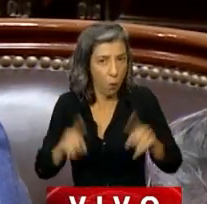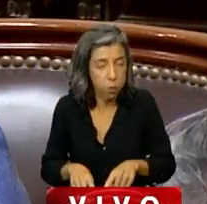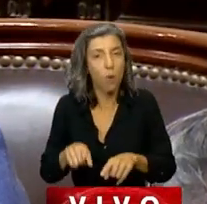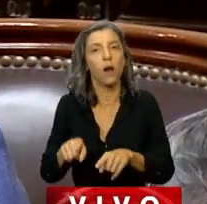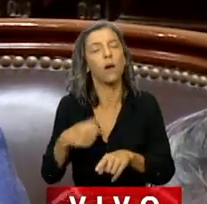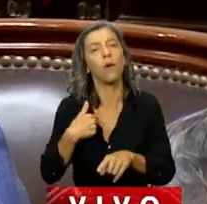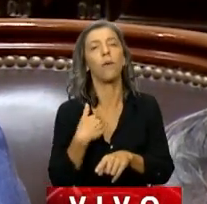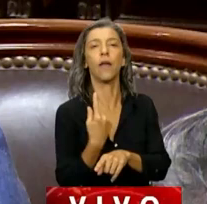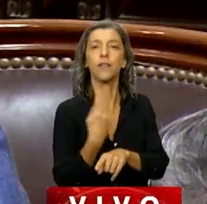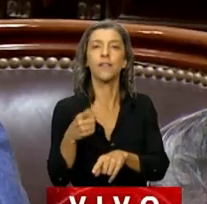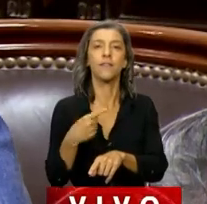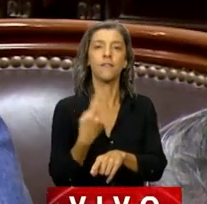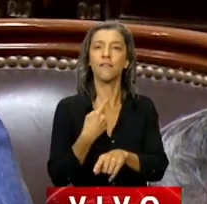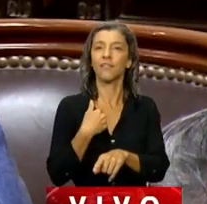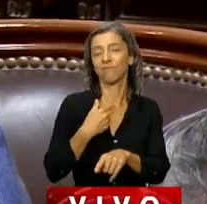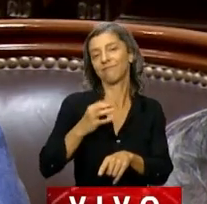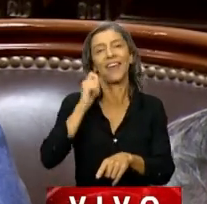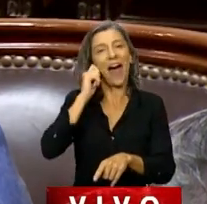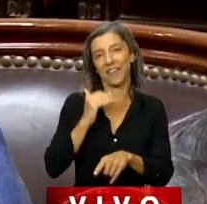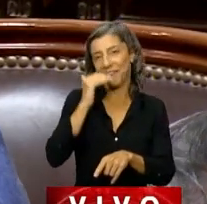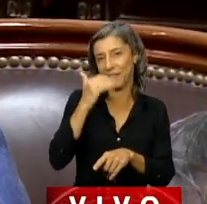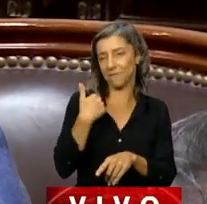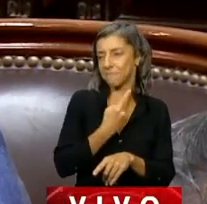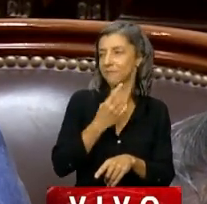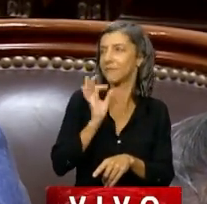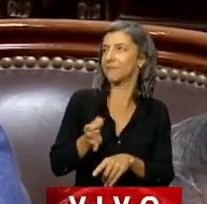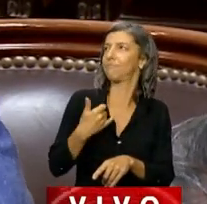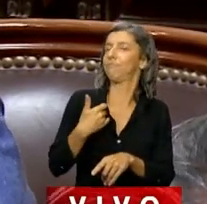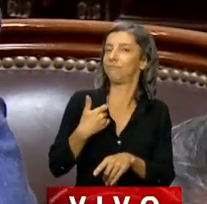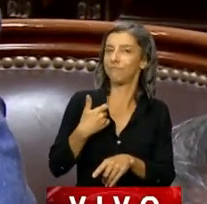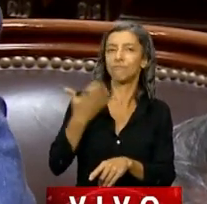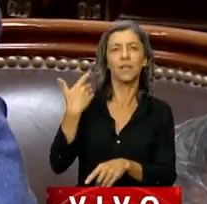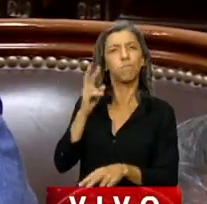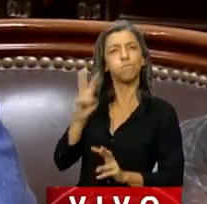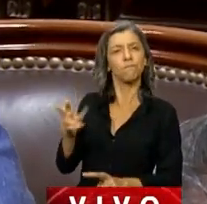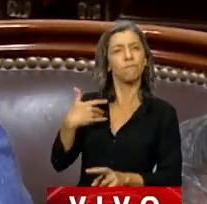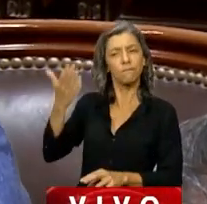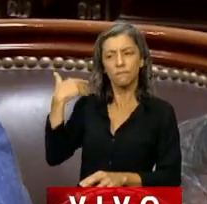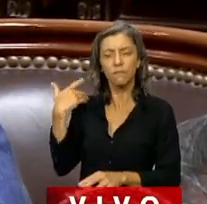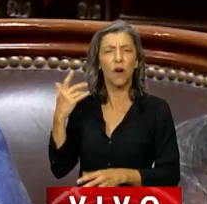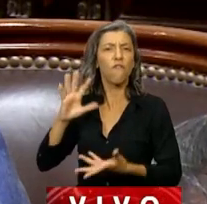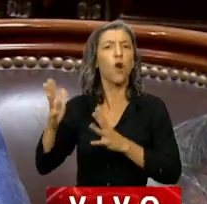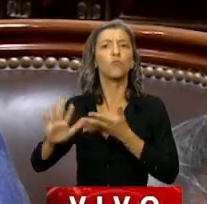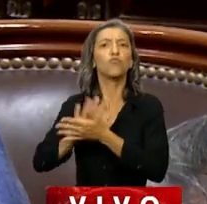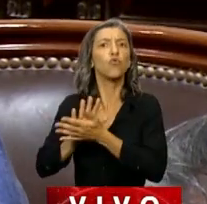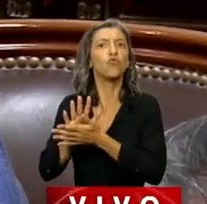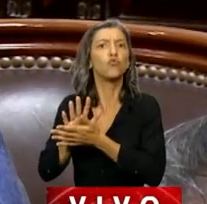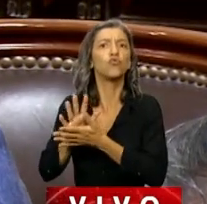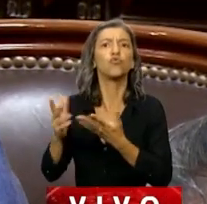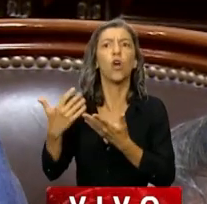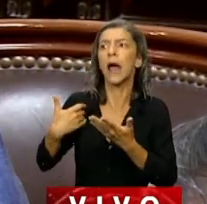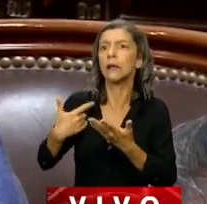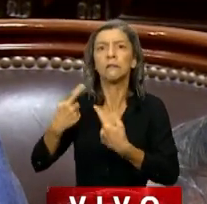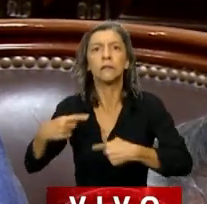años y veíamos que las cosas en la Argentina se solucionaban a través del enfrentamiento, la sangre, la muerte, la persecución y